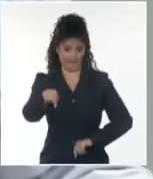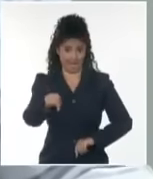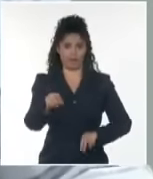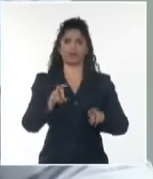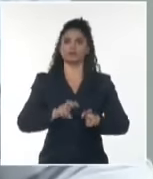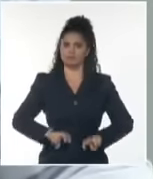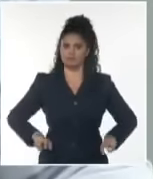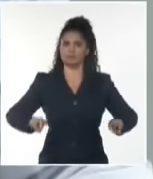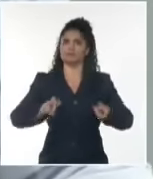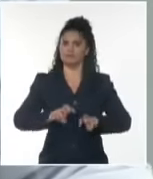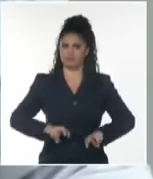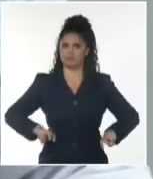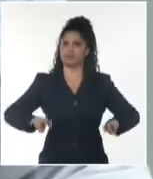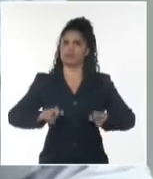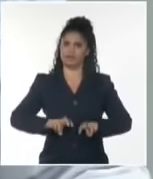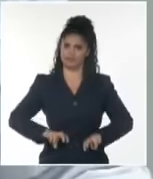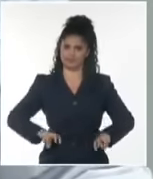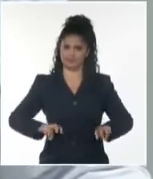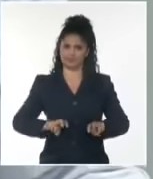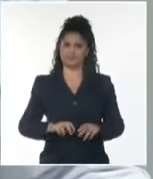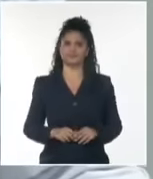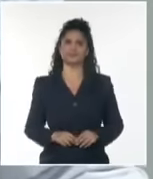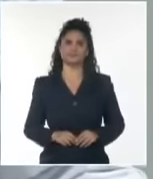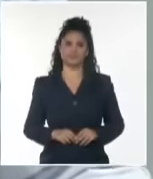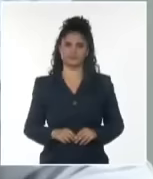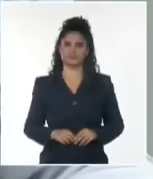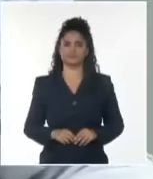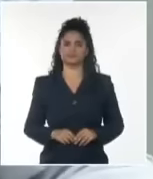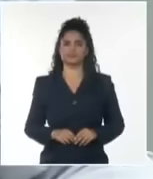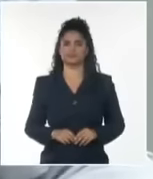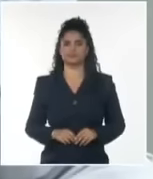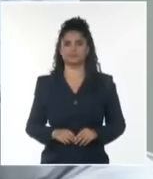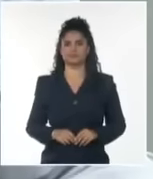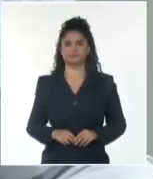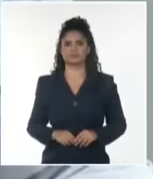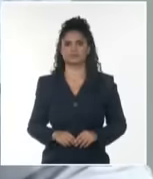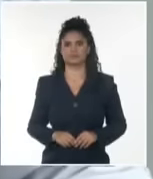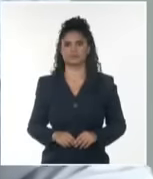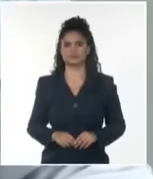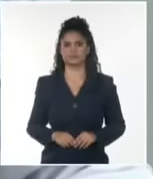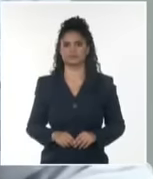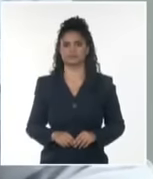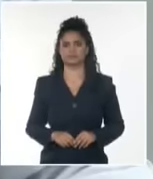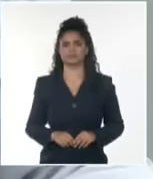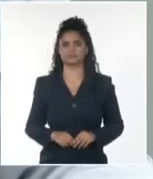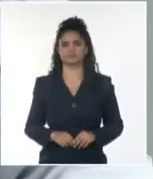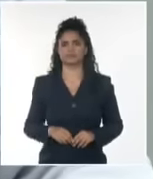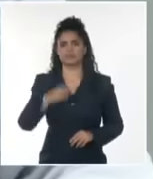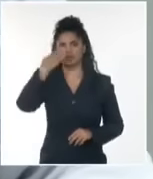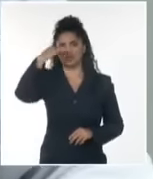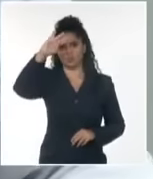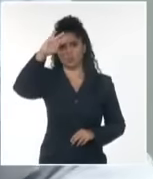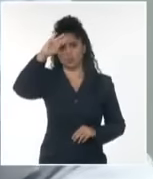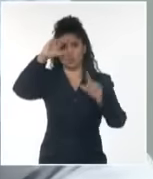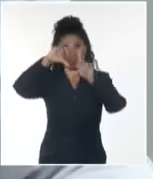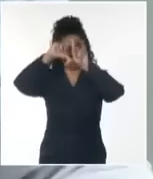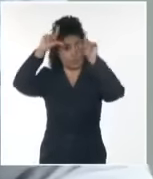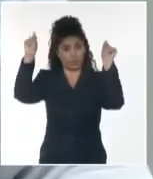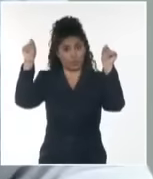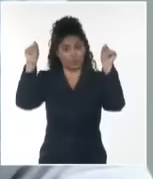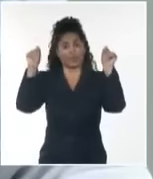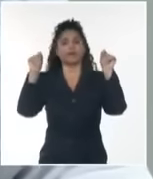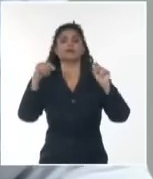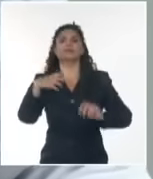Ahora, culequefaciato sí existe en nuestro país. Existe en todas las provincias, en todos los municipios, en todas las